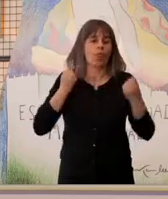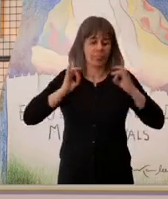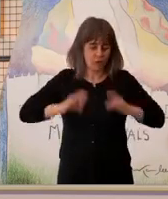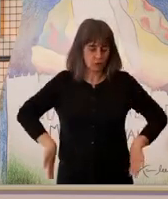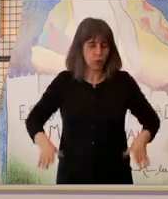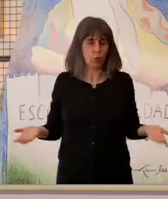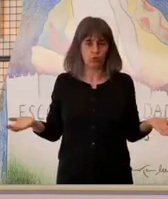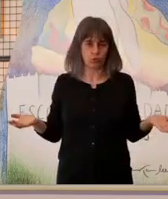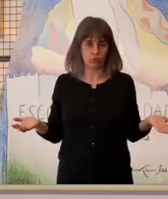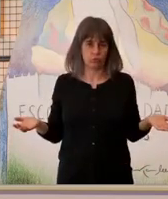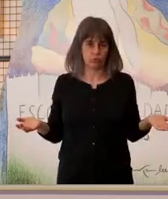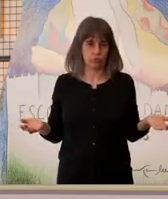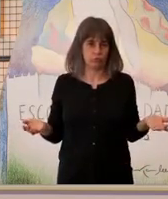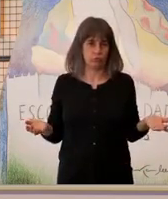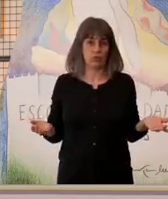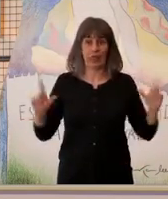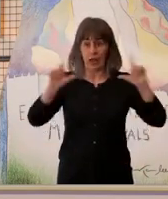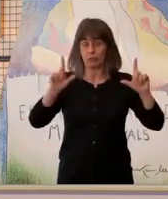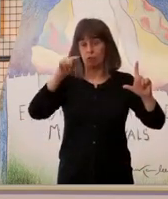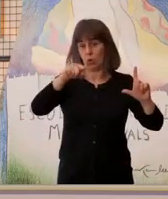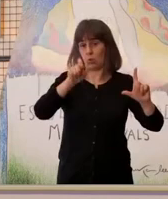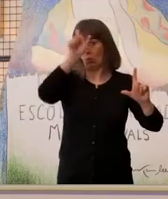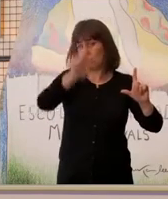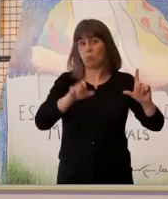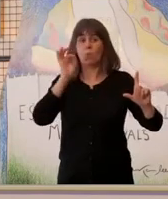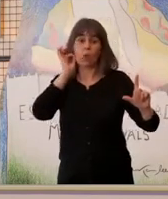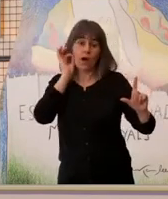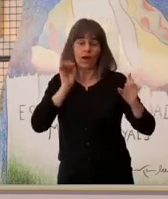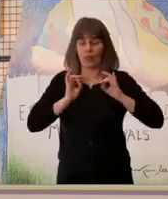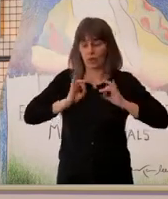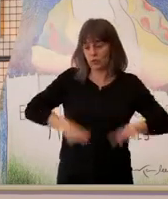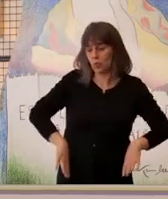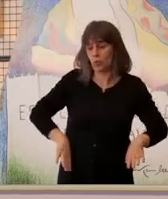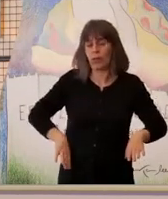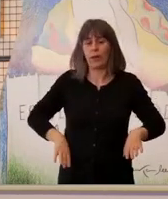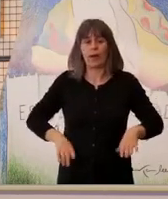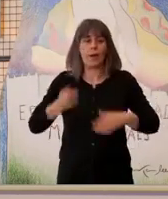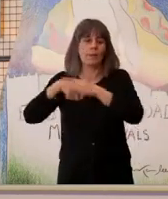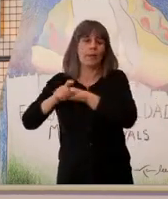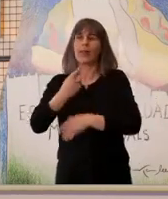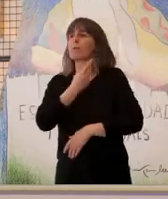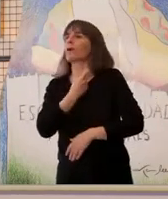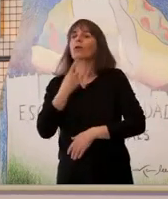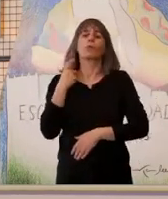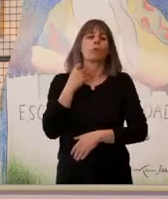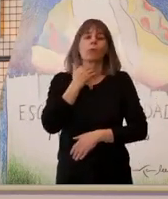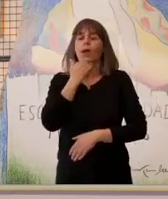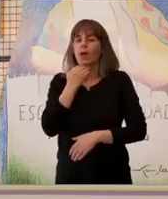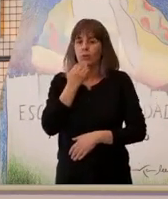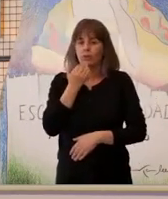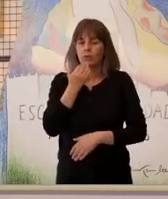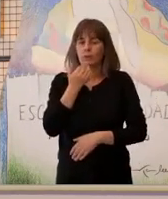un desnudo en televisión de mujer pues vendiendo un perfume lo que sea bueno